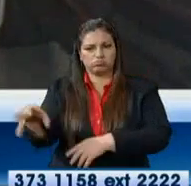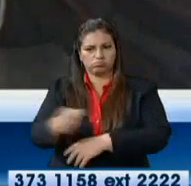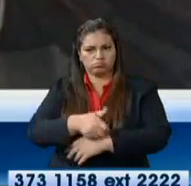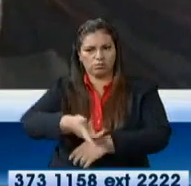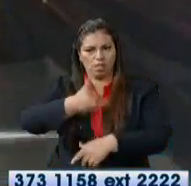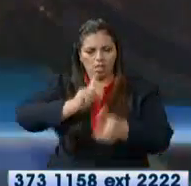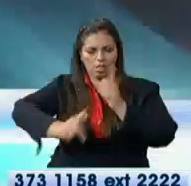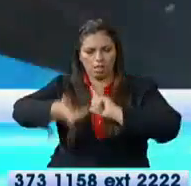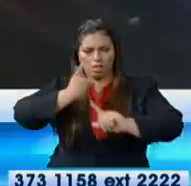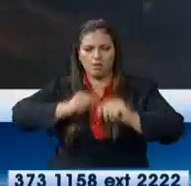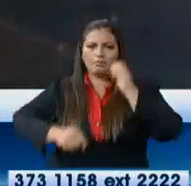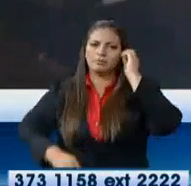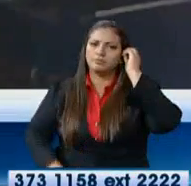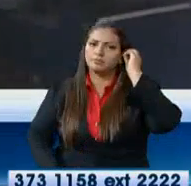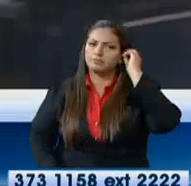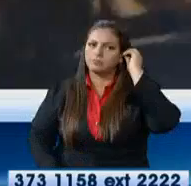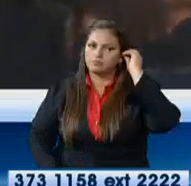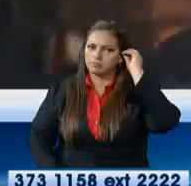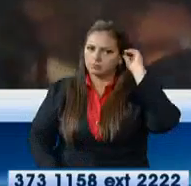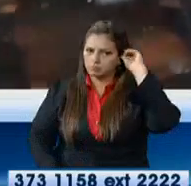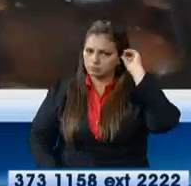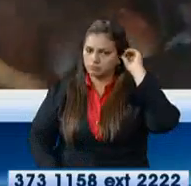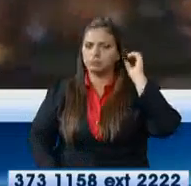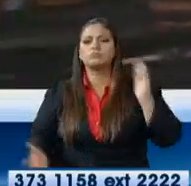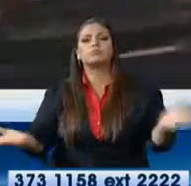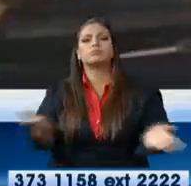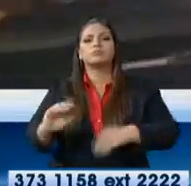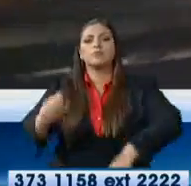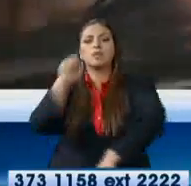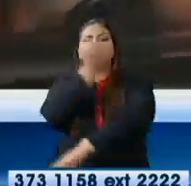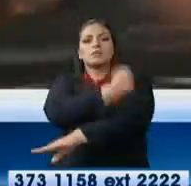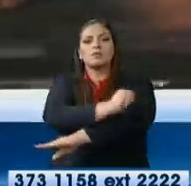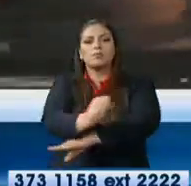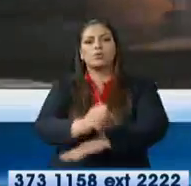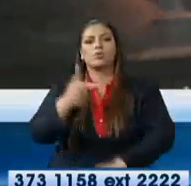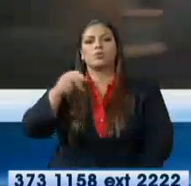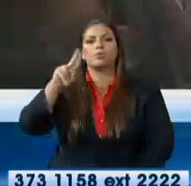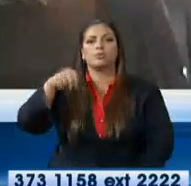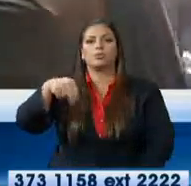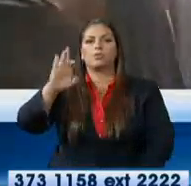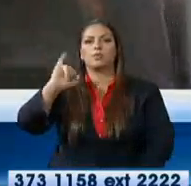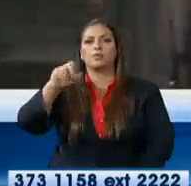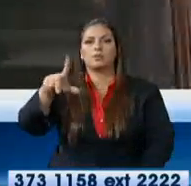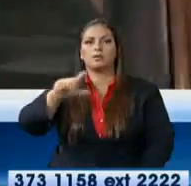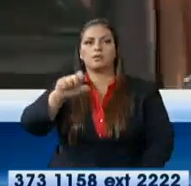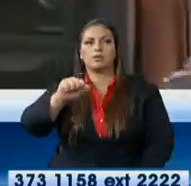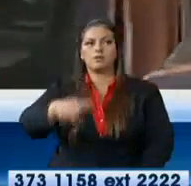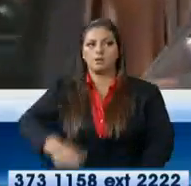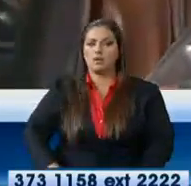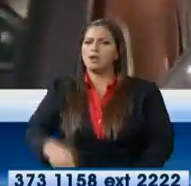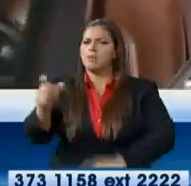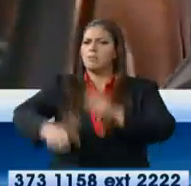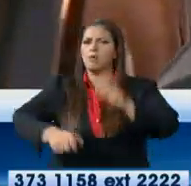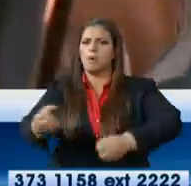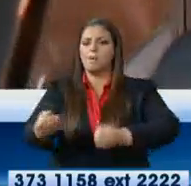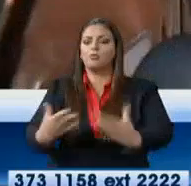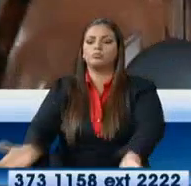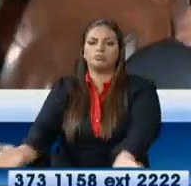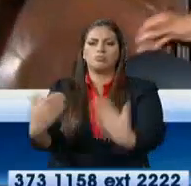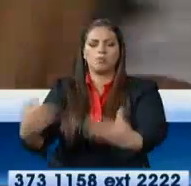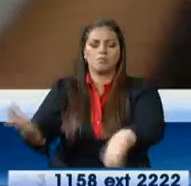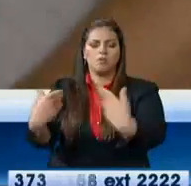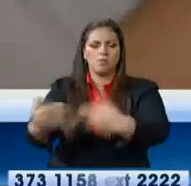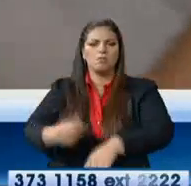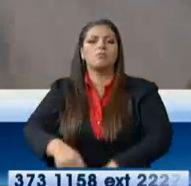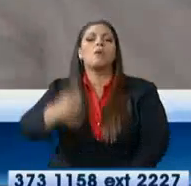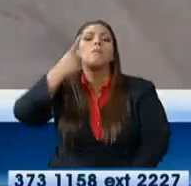para realizar el operativo fue el sector de La Puntilla, donde decenas de vigilantes practicaron un test portable de alcoholemia a